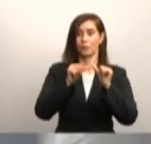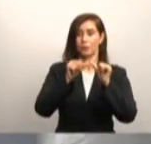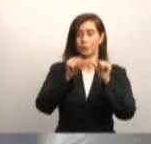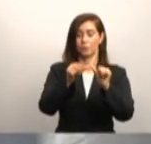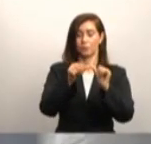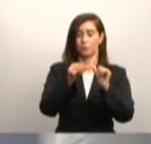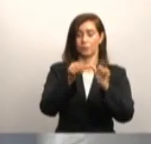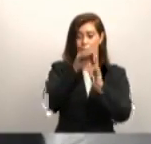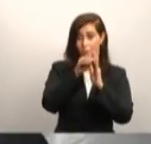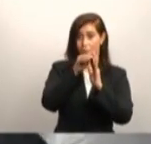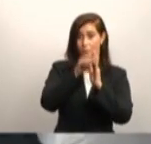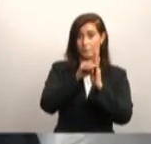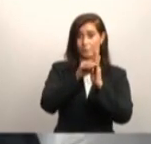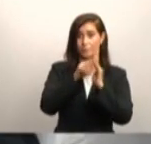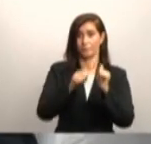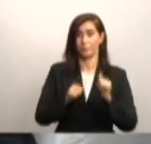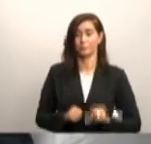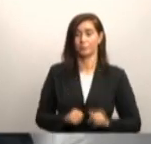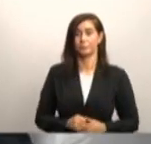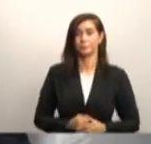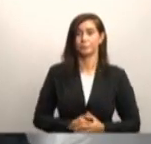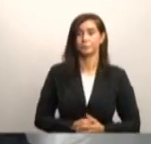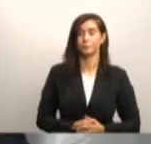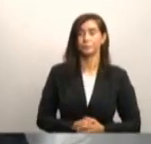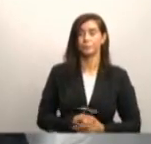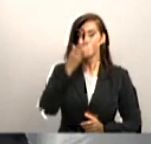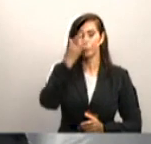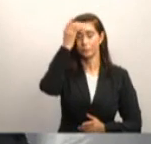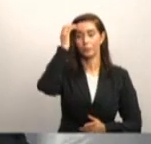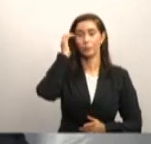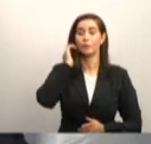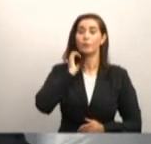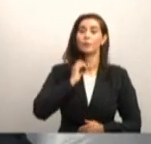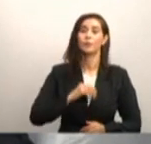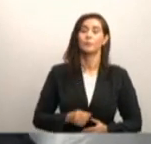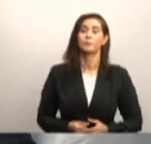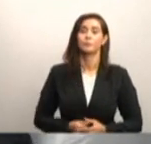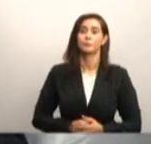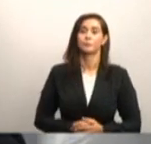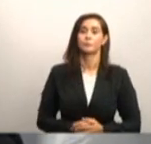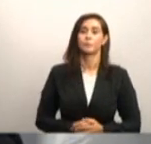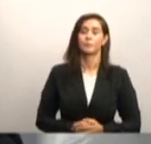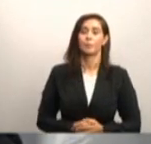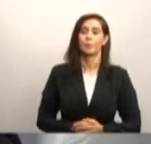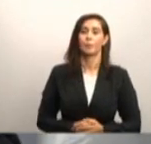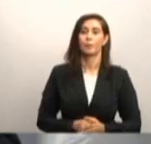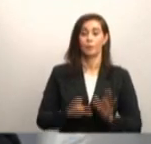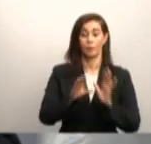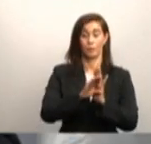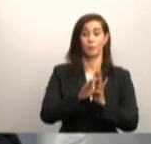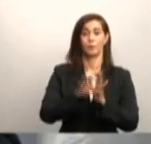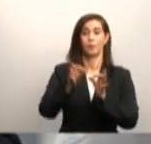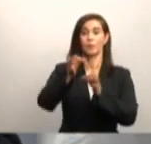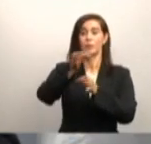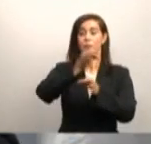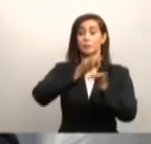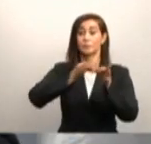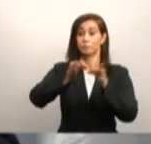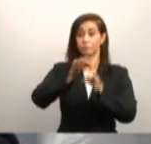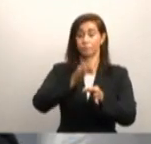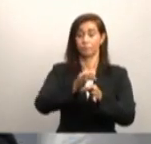continúa bajando. Para ser más específico, en San Francisco de